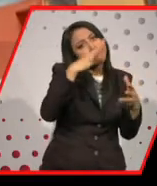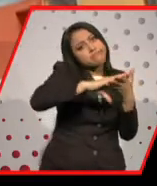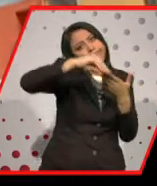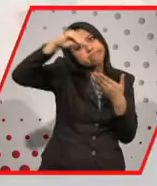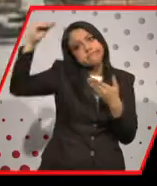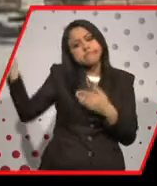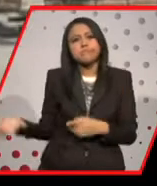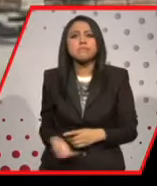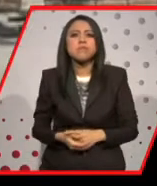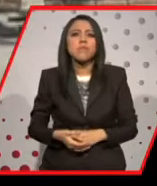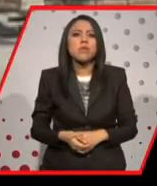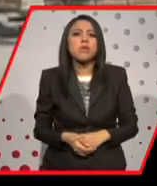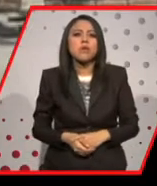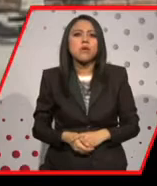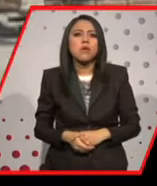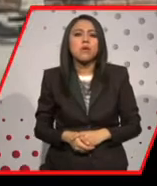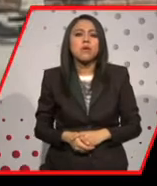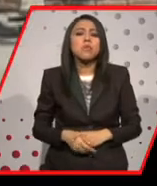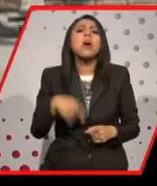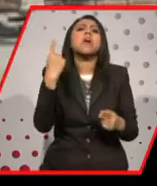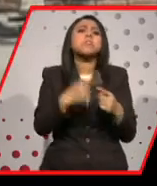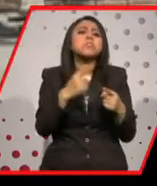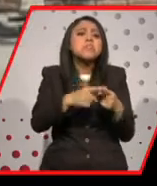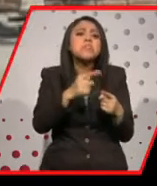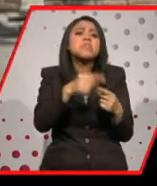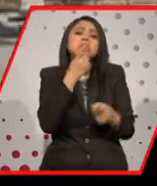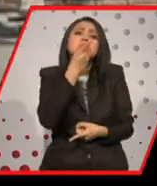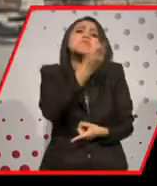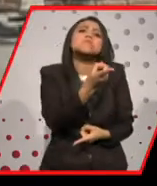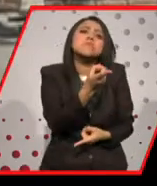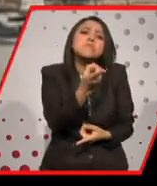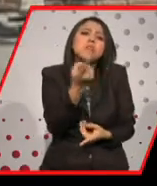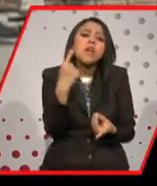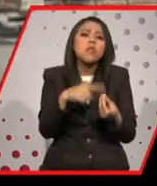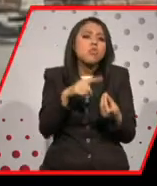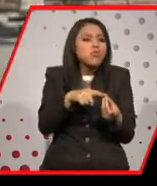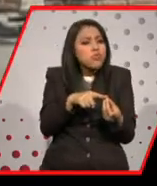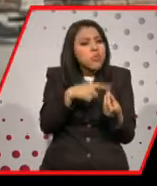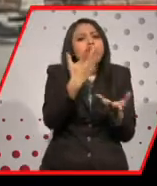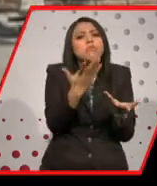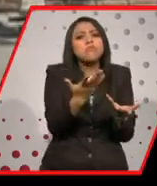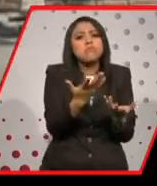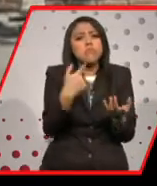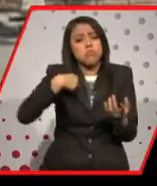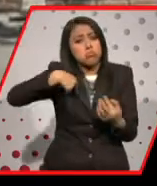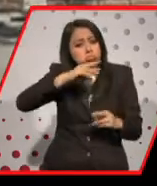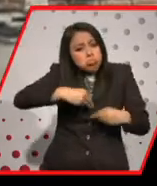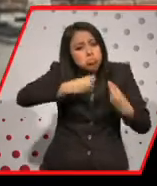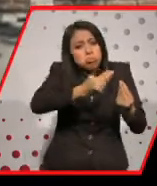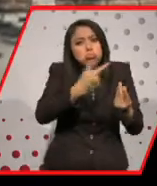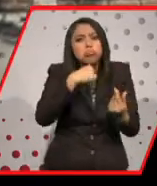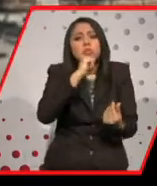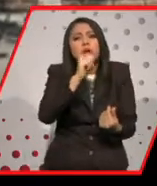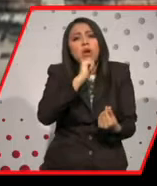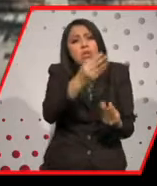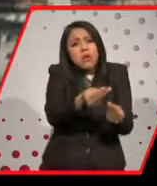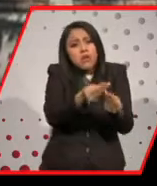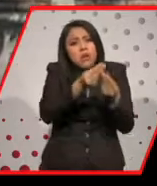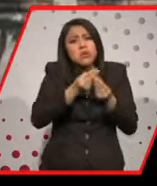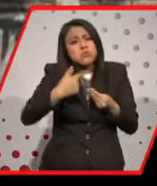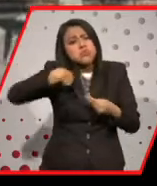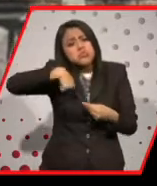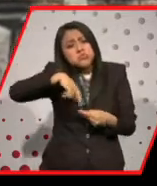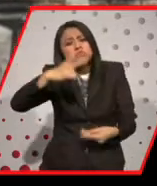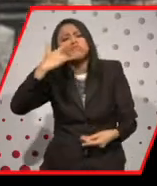las pérdidas. ¿A quién recurrimos o a dónde vamos para que, pues ahora sí nos recuperen, ¿no? Porque se imagina con tantos